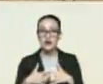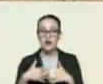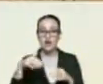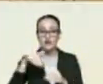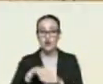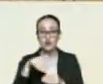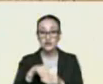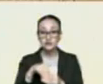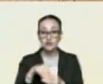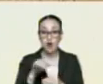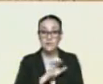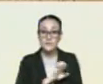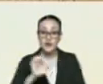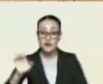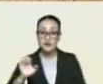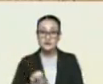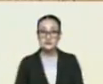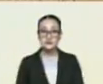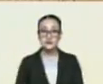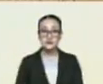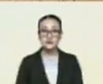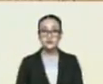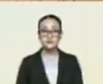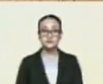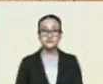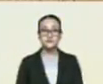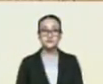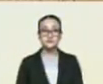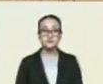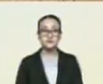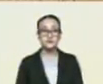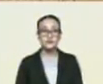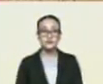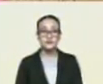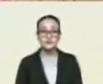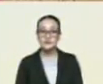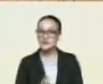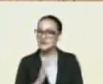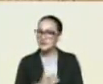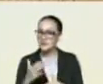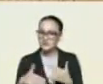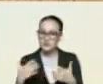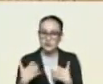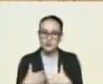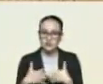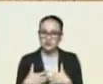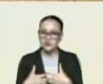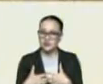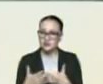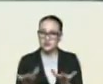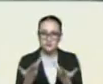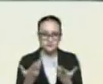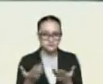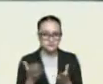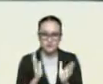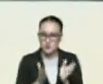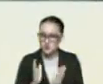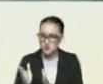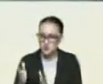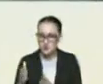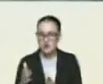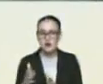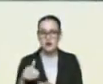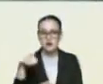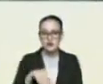contingencia. Como siempre lo hemos hecho, durante el proceso de organización de estas elecciones